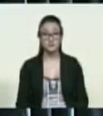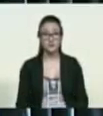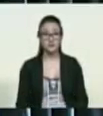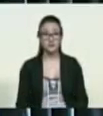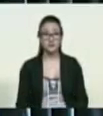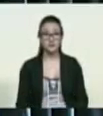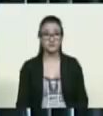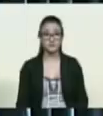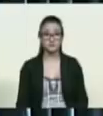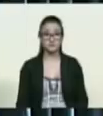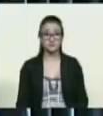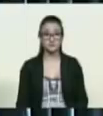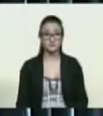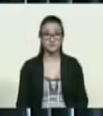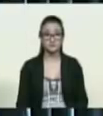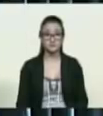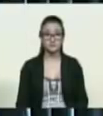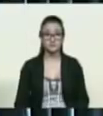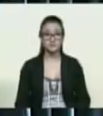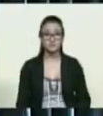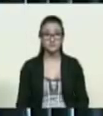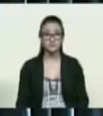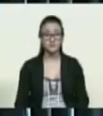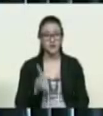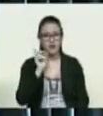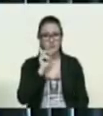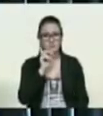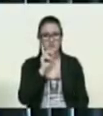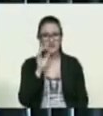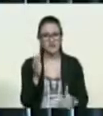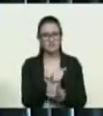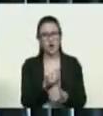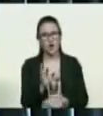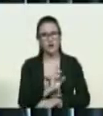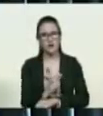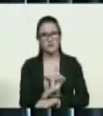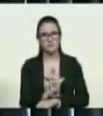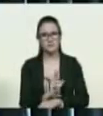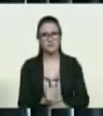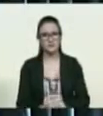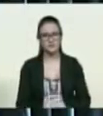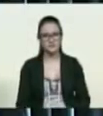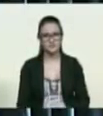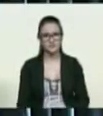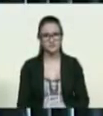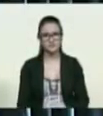Y fíjese cómo la mentira tiene patas cortas, Guillermo.